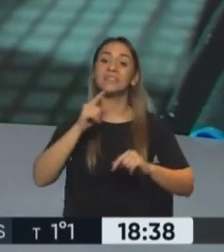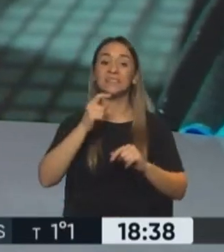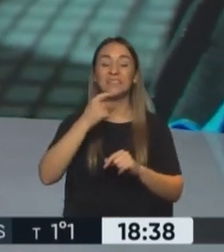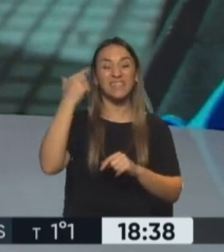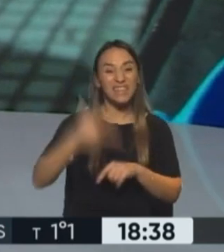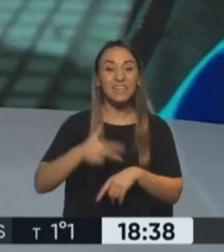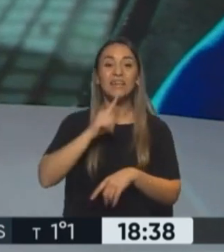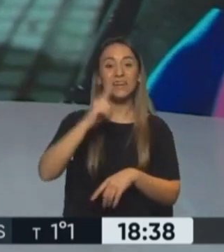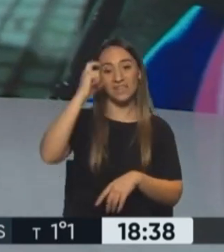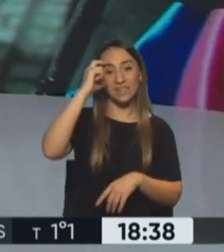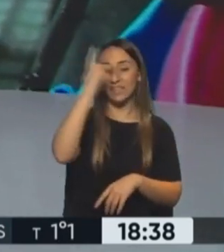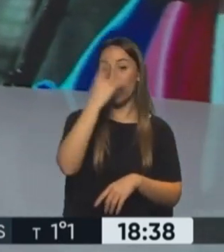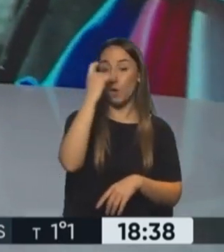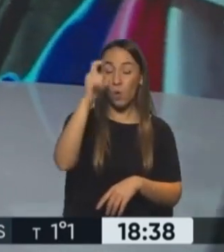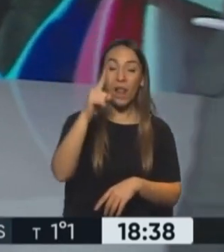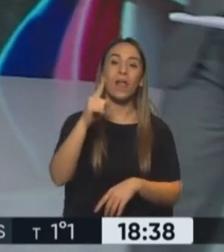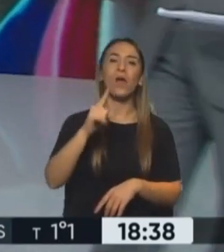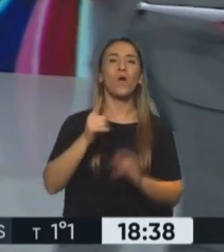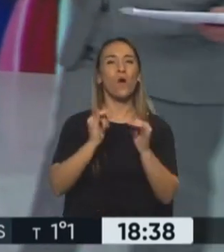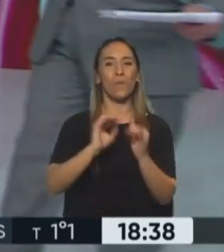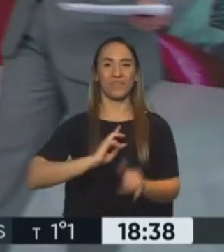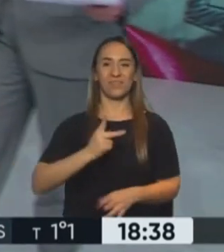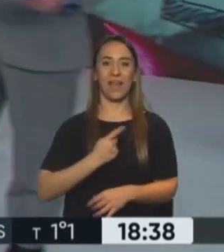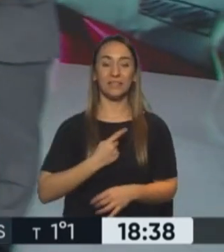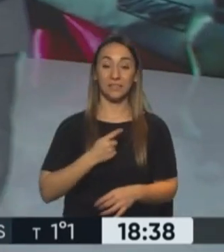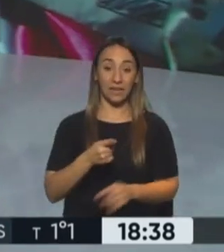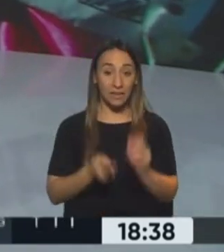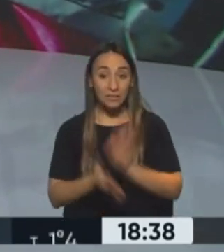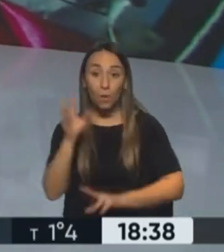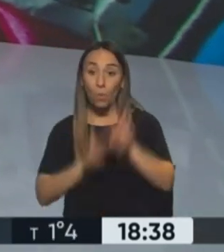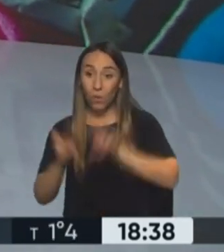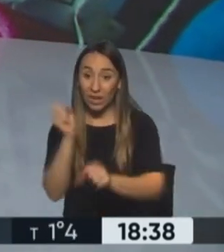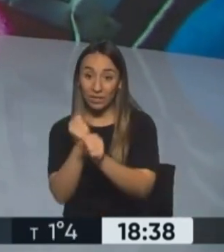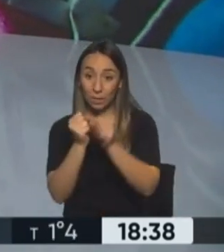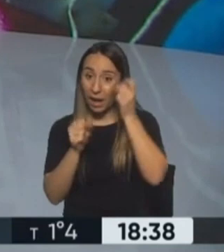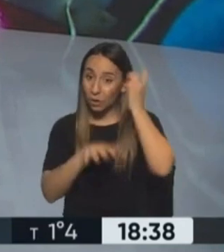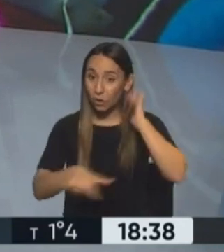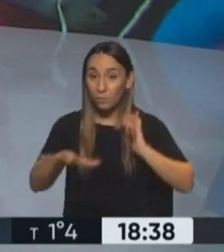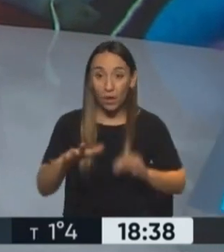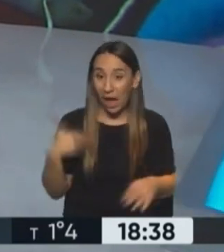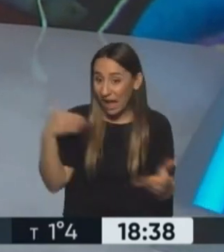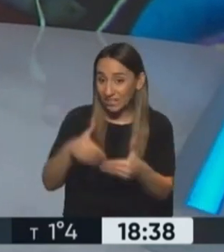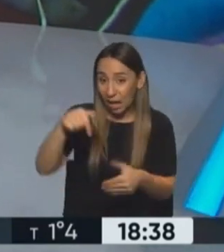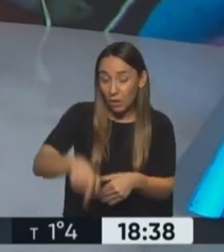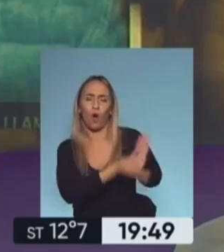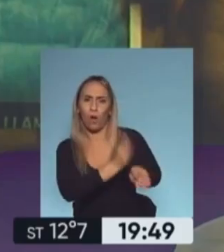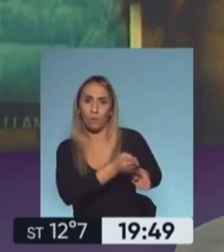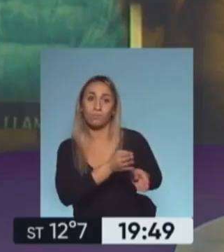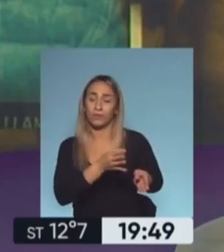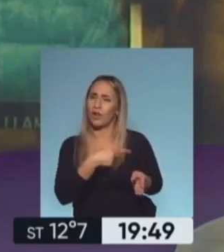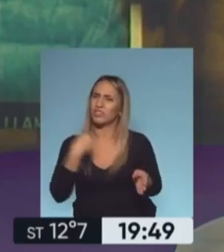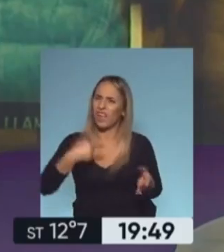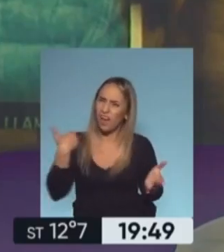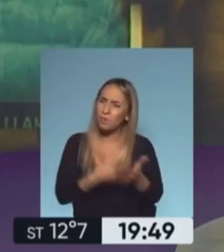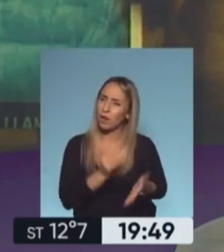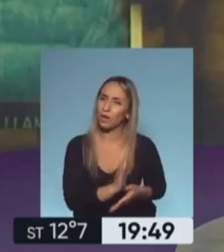joven trans, salió a buscar trabajo de Alejandro Korn. No se sabe nada, no se sabe nada. Tehuel